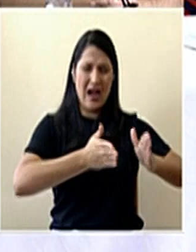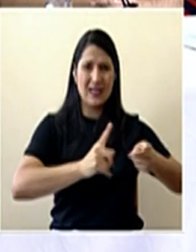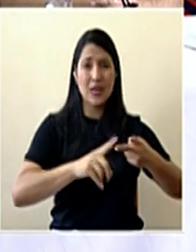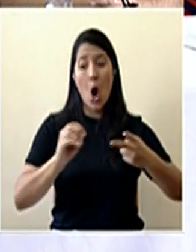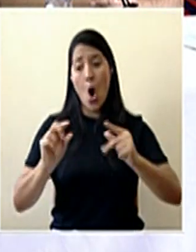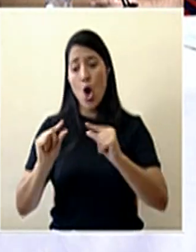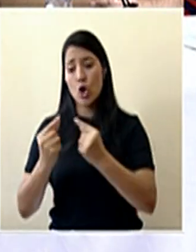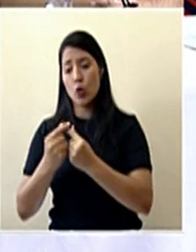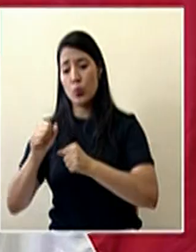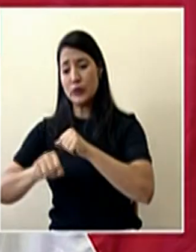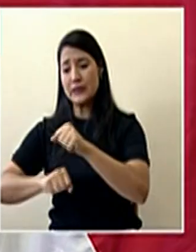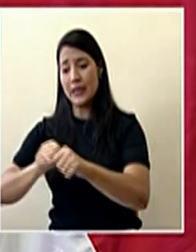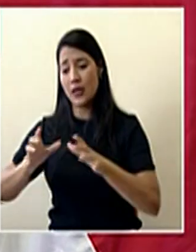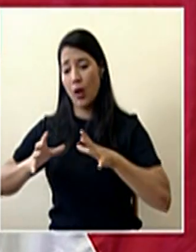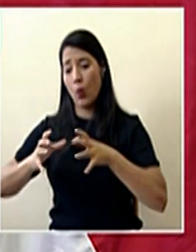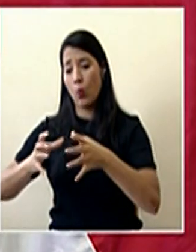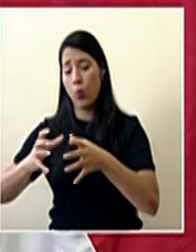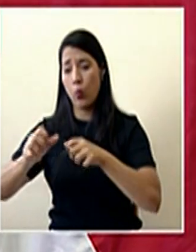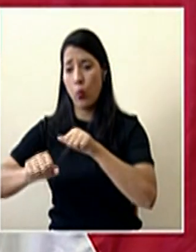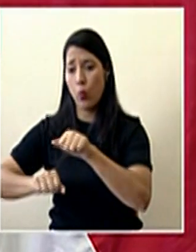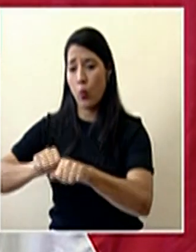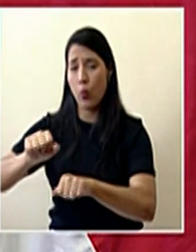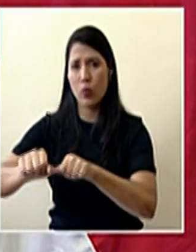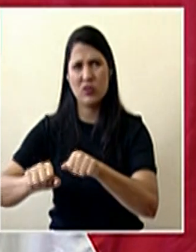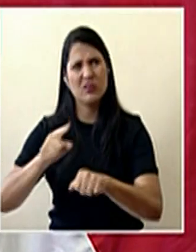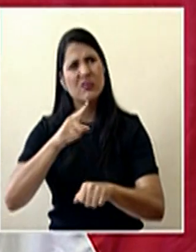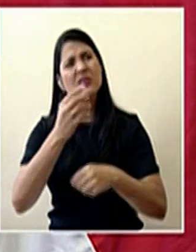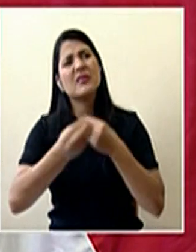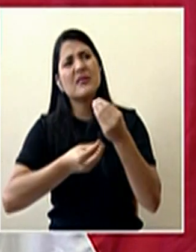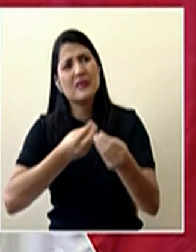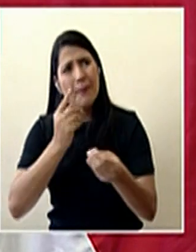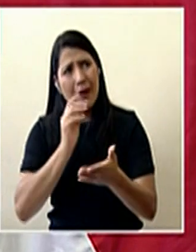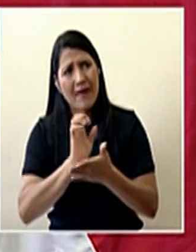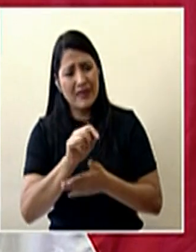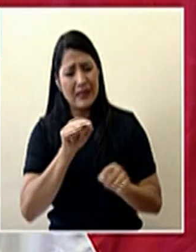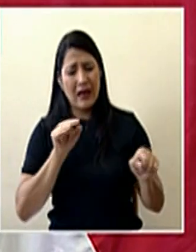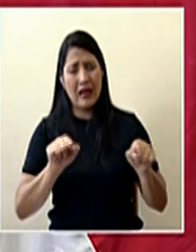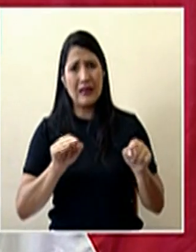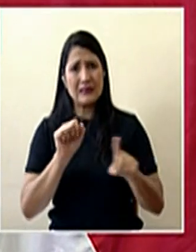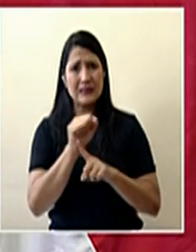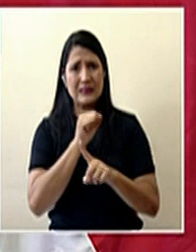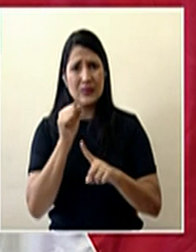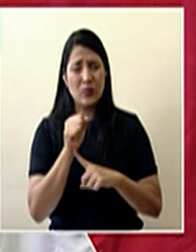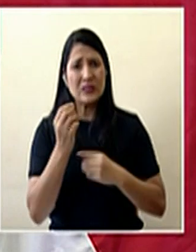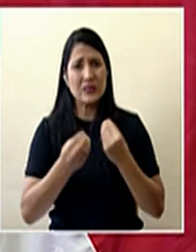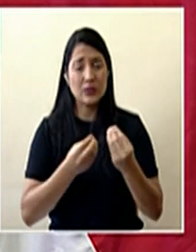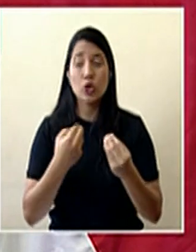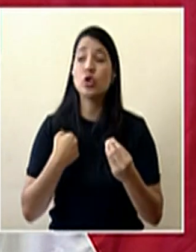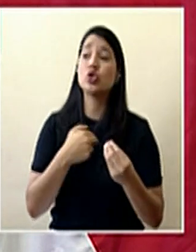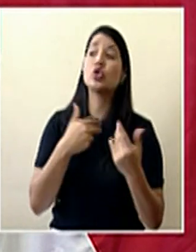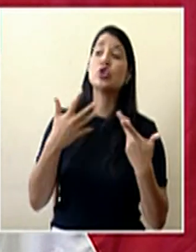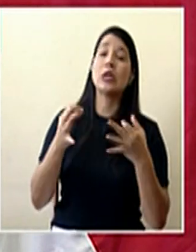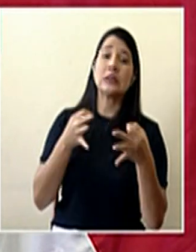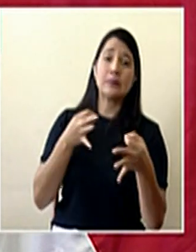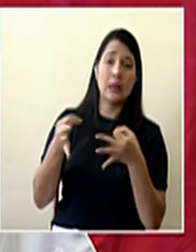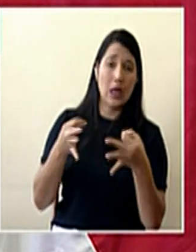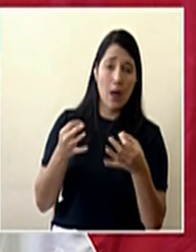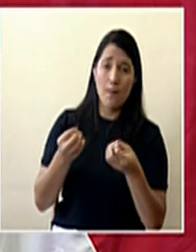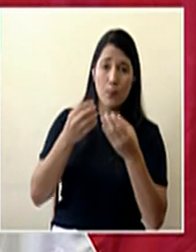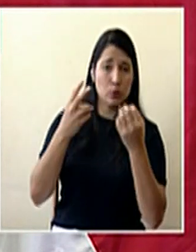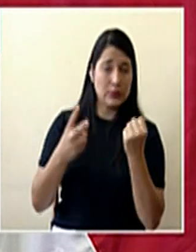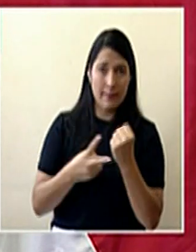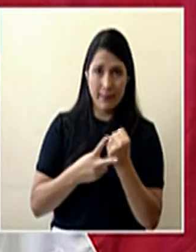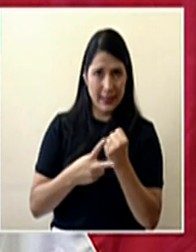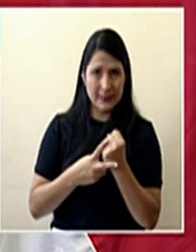grupo. ¿Hay algún planteamiento sobre extremar medidas para estos casos? Bueno, ya se ha explicado ampliamente.